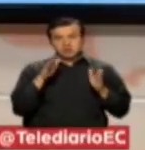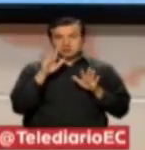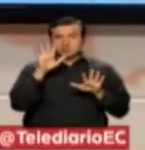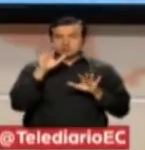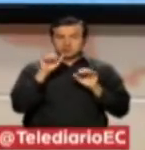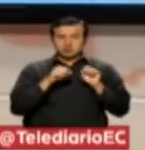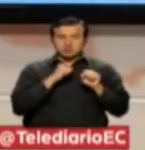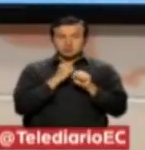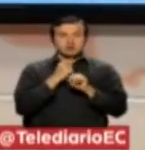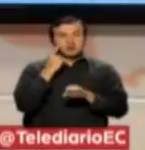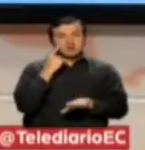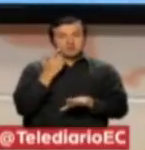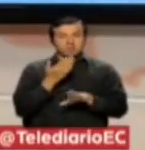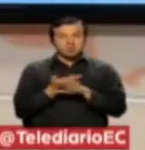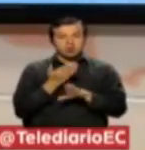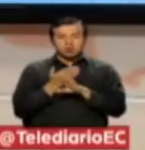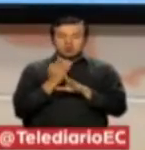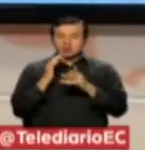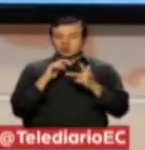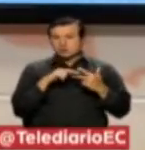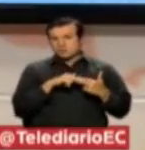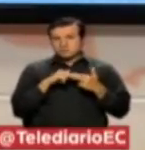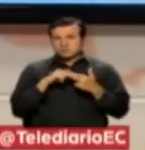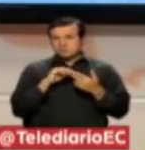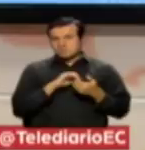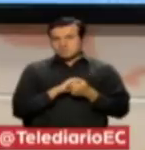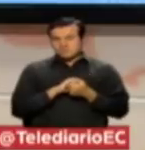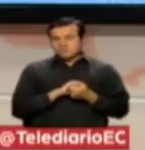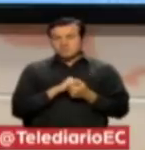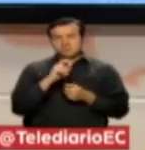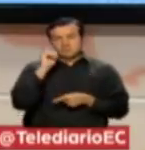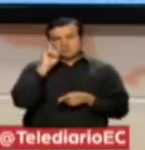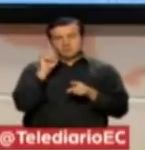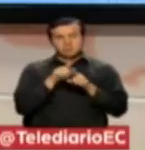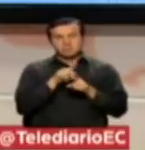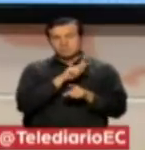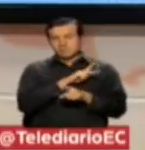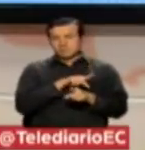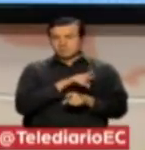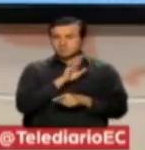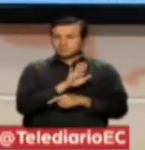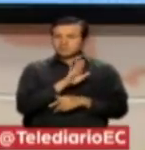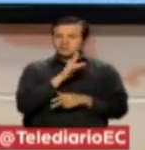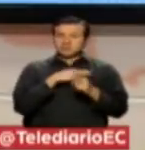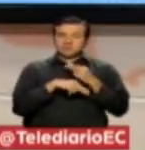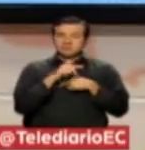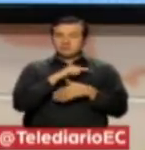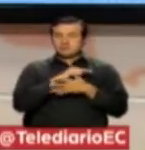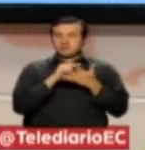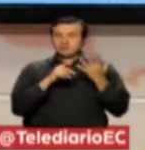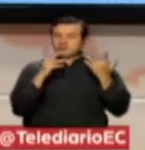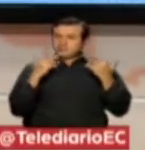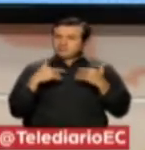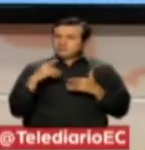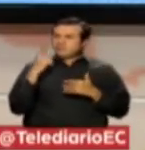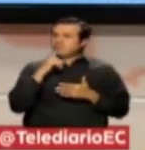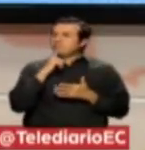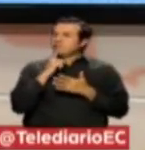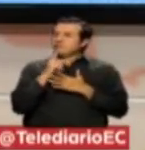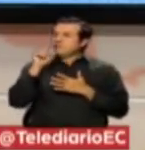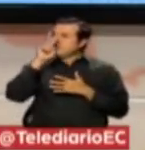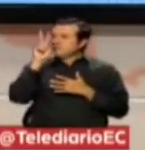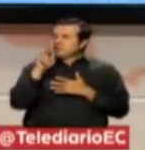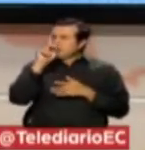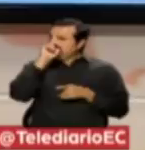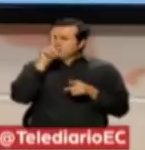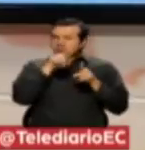se demostró que tenían un vínculo muy, muy cercano. Los acuerdos personales y comerciales a los que llegaron con Venezuela son